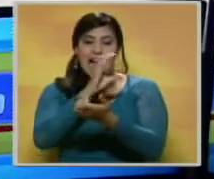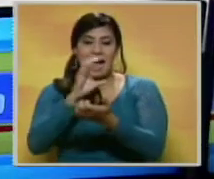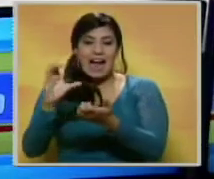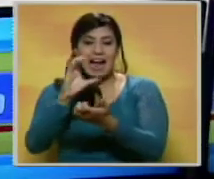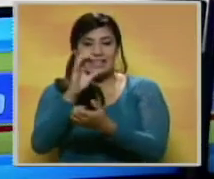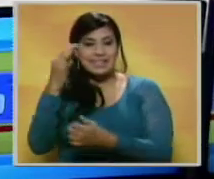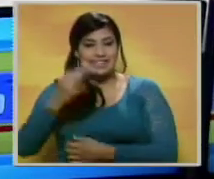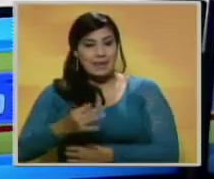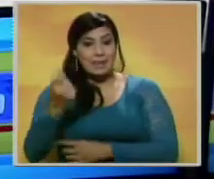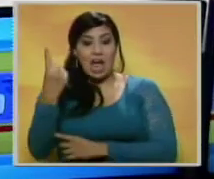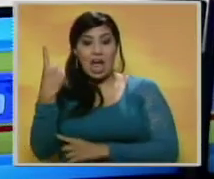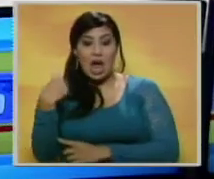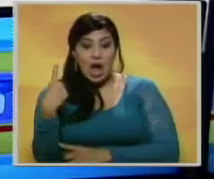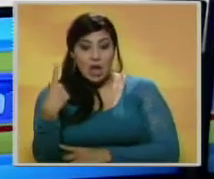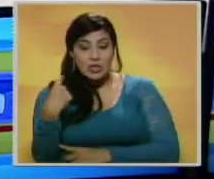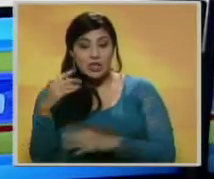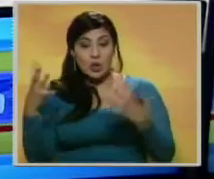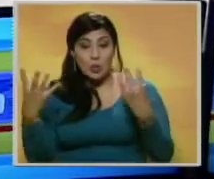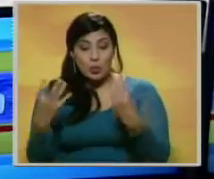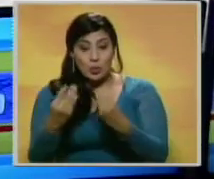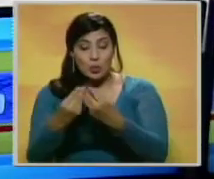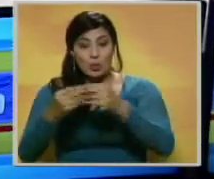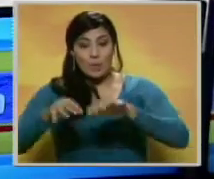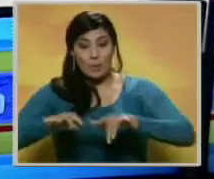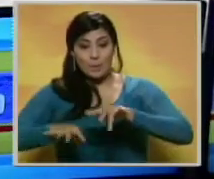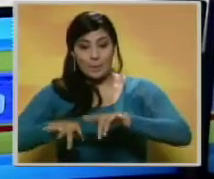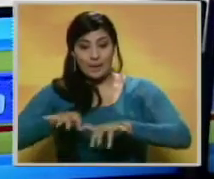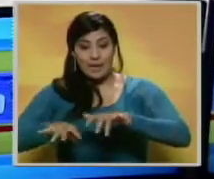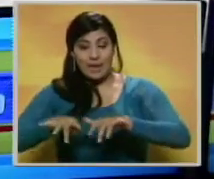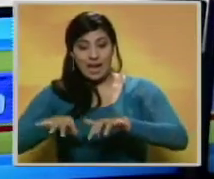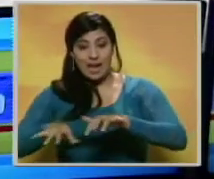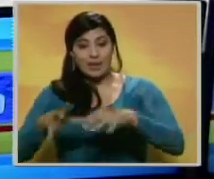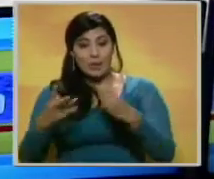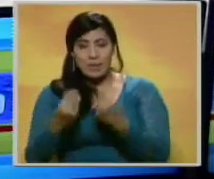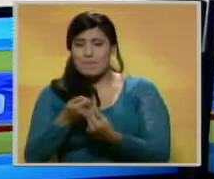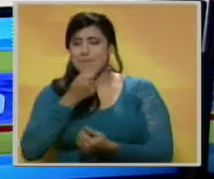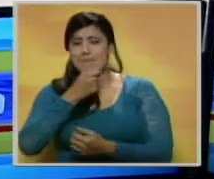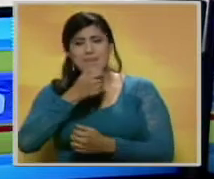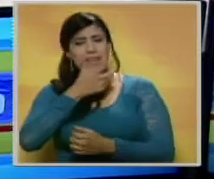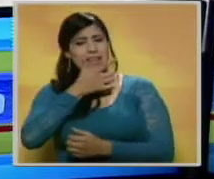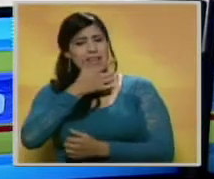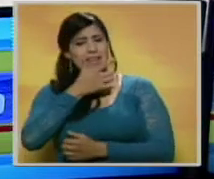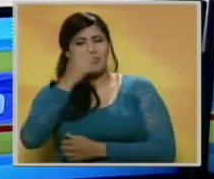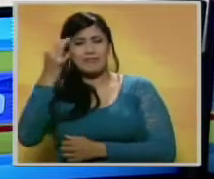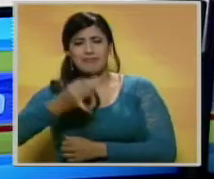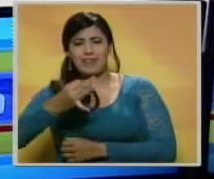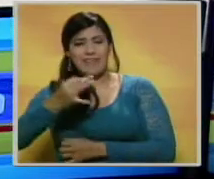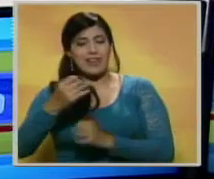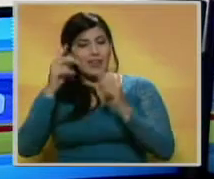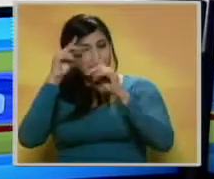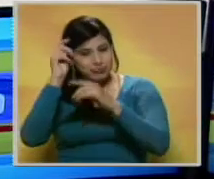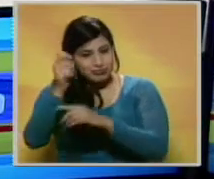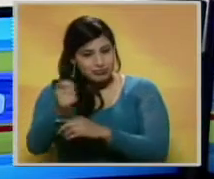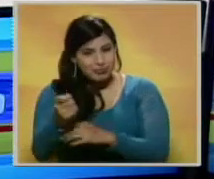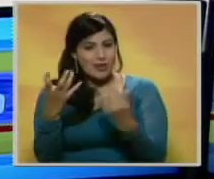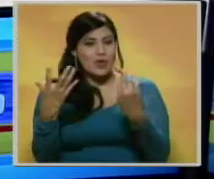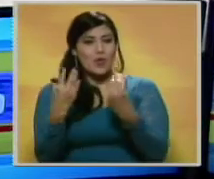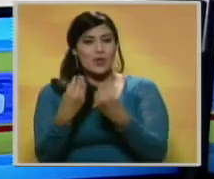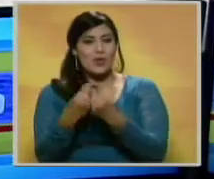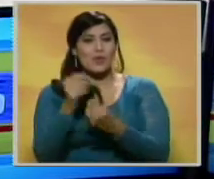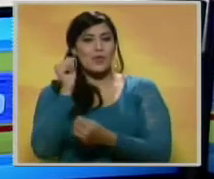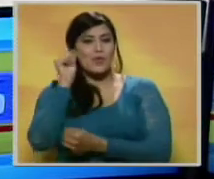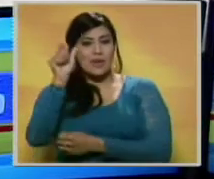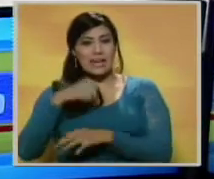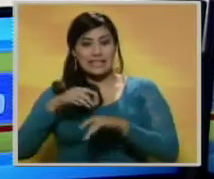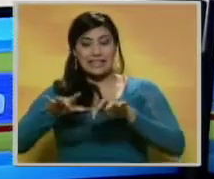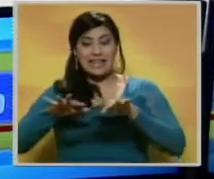capela. Ayer que estaban con el piano, con Trino, que fue bellísimo, le dedicaron ese concierto a Coromoto.